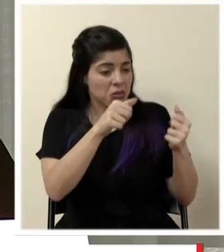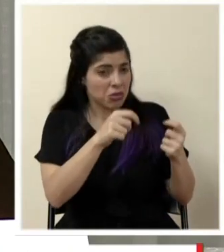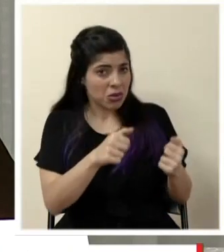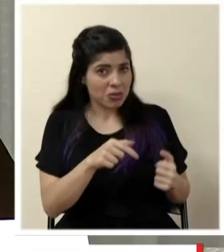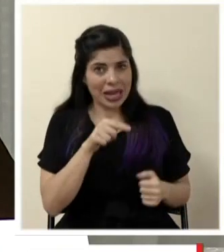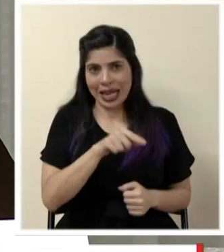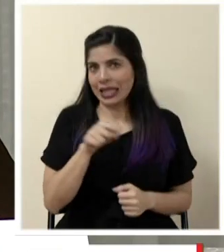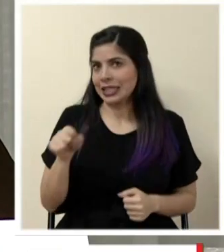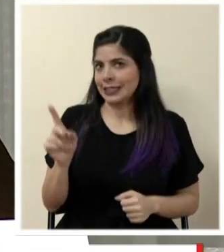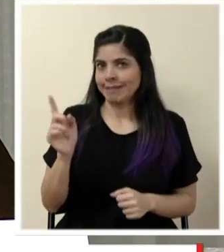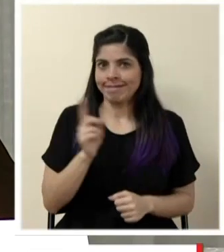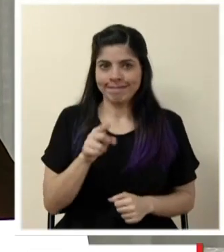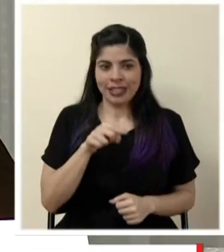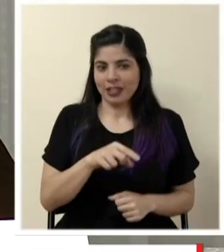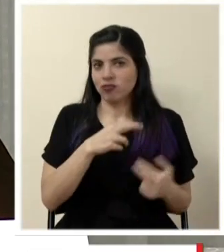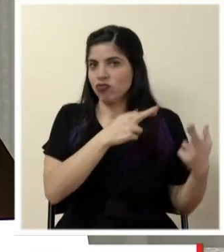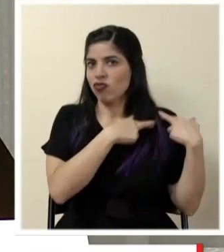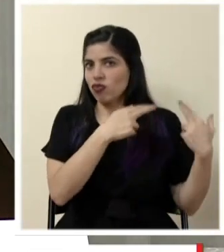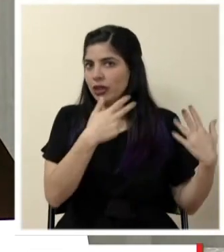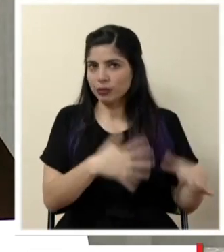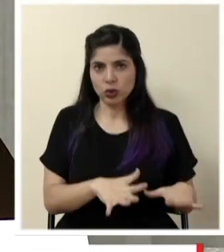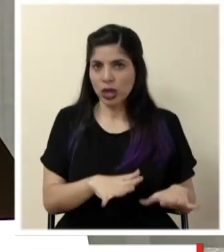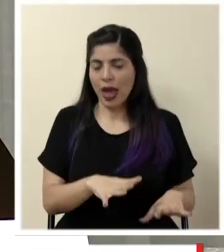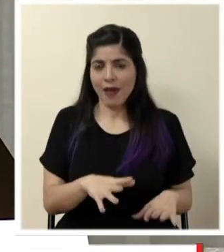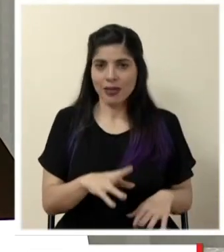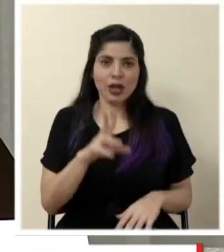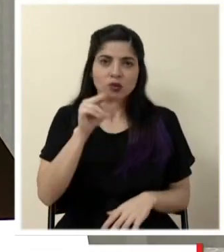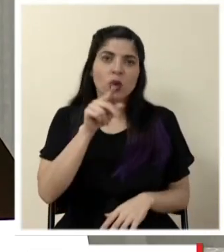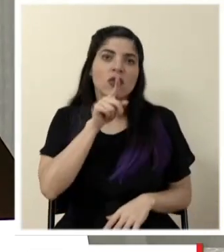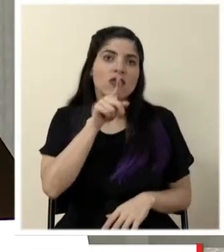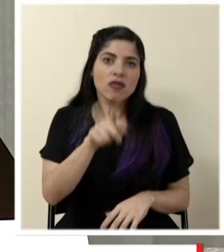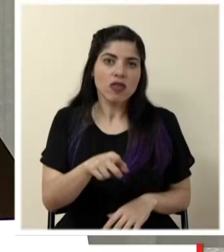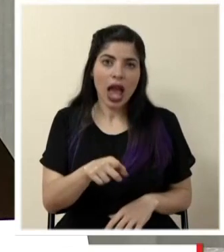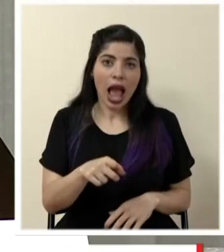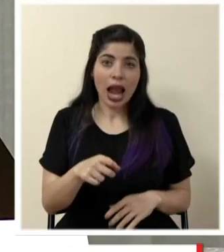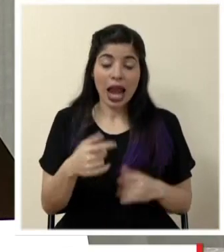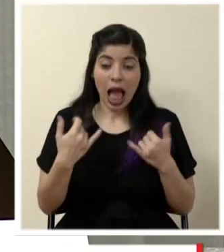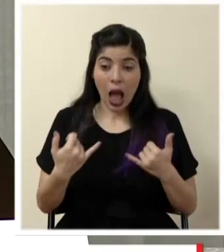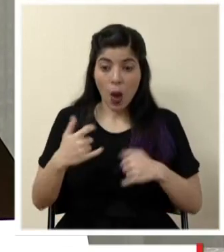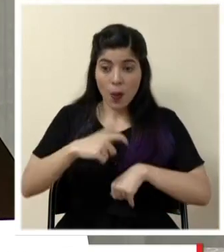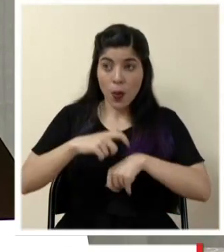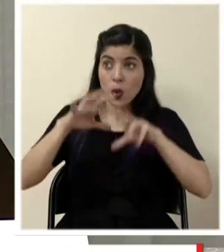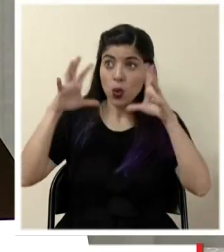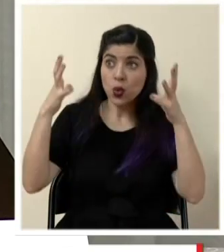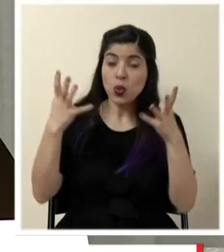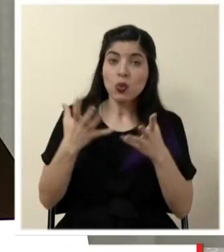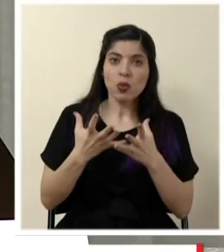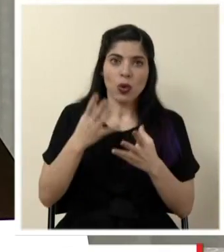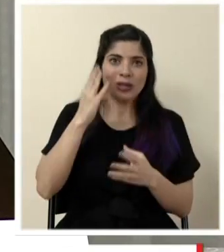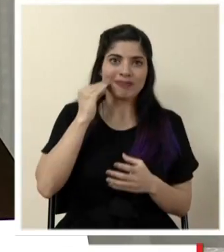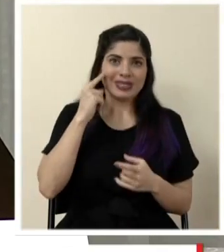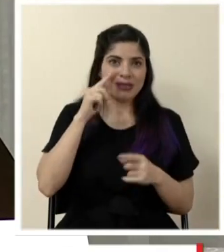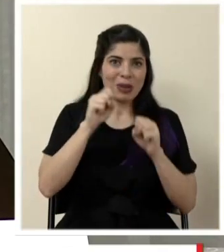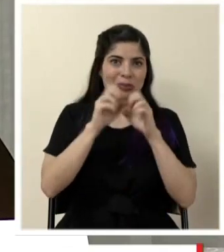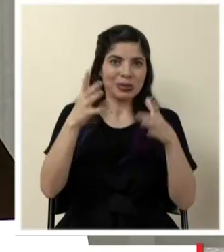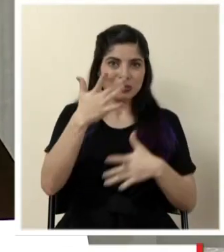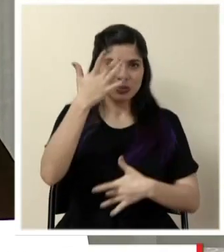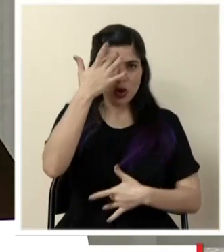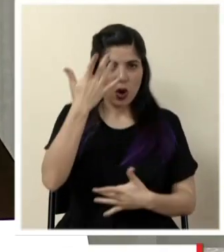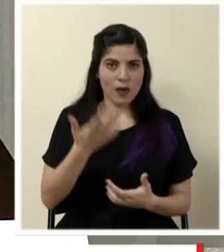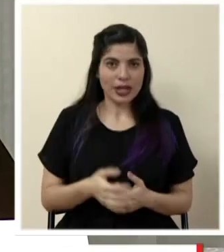un asunto que sería sumamente irresponsable y no realista conforme al momento mundial que estamos viviendo en una pandemia por